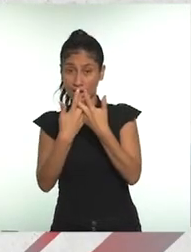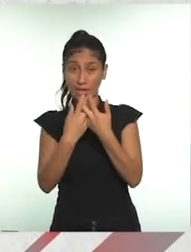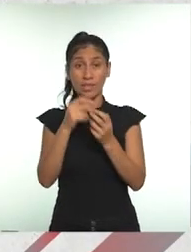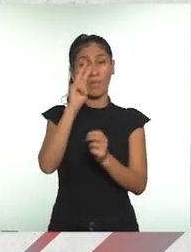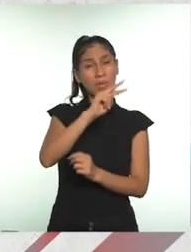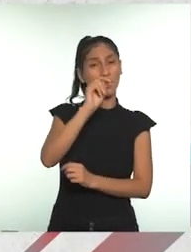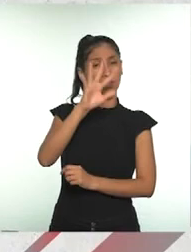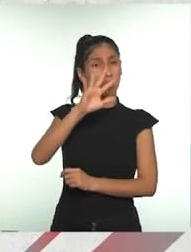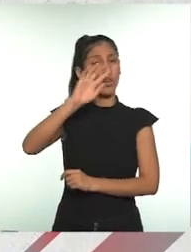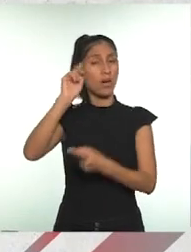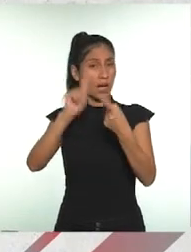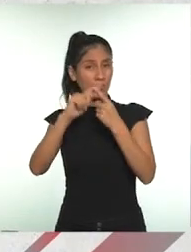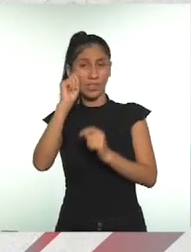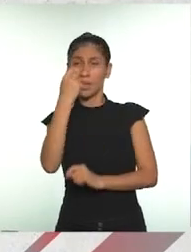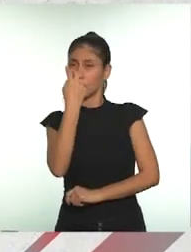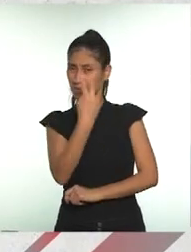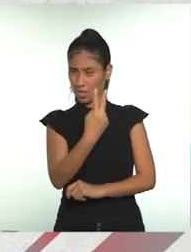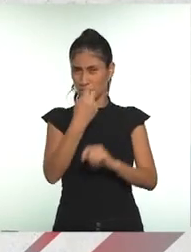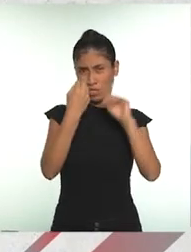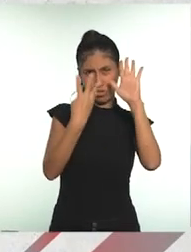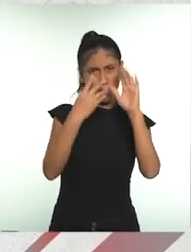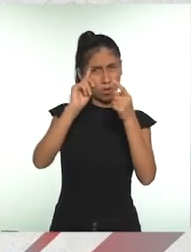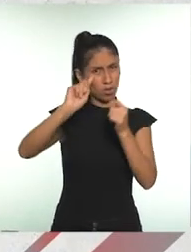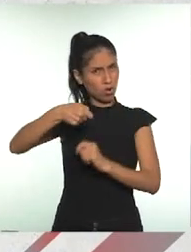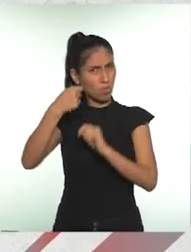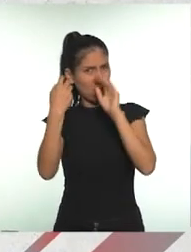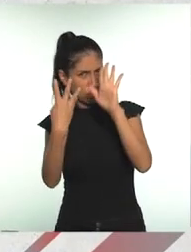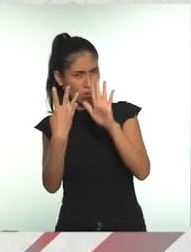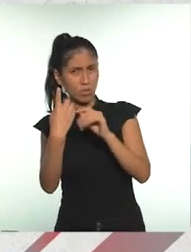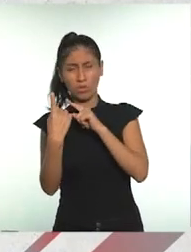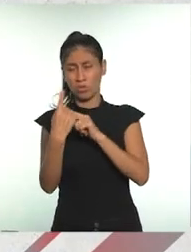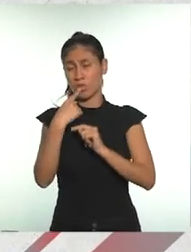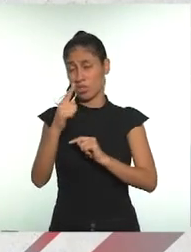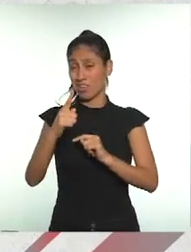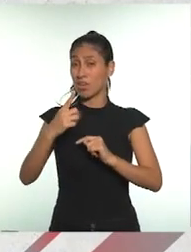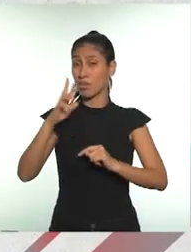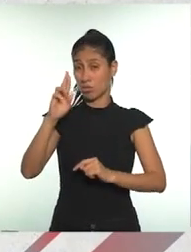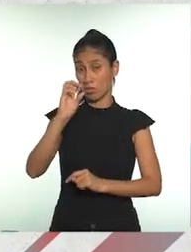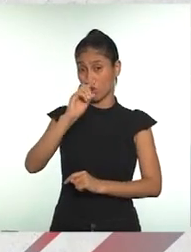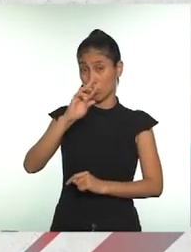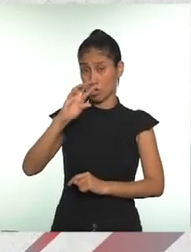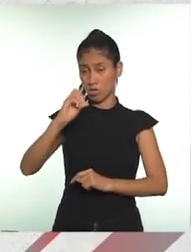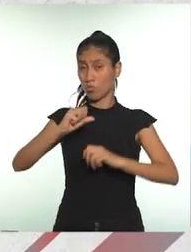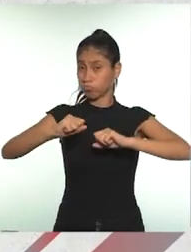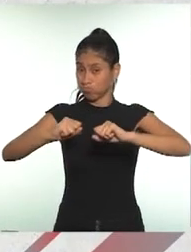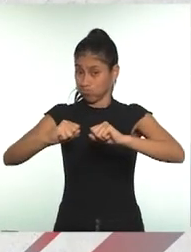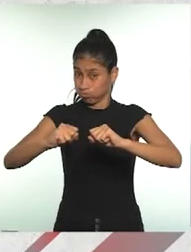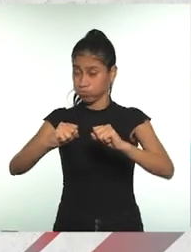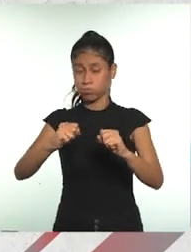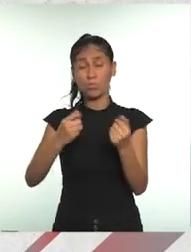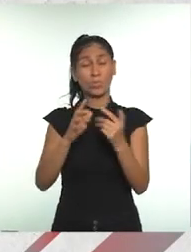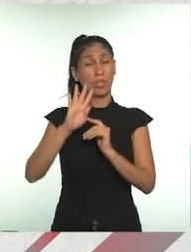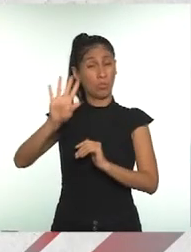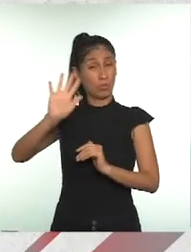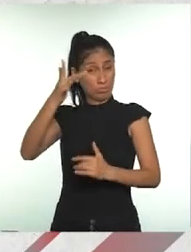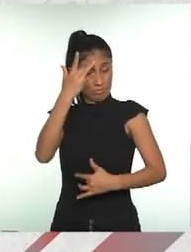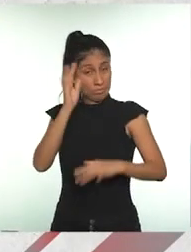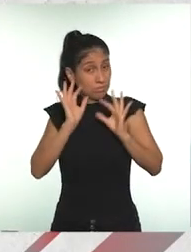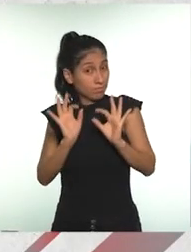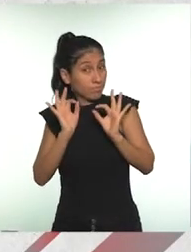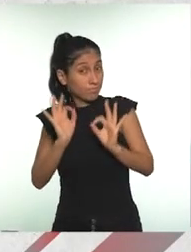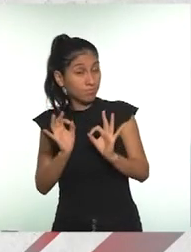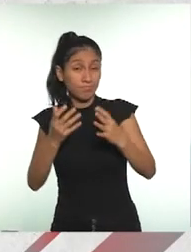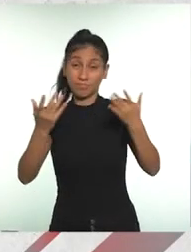25 a 29,9. Por ello, advertimos que Rodrigo tiene sobrepeso. lo cual podría ser perjudicial para su